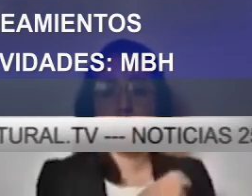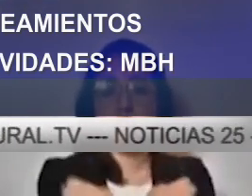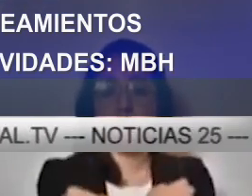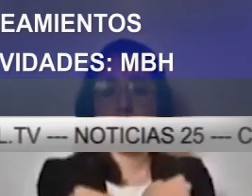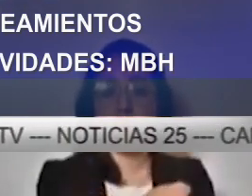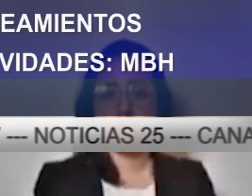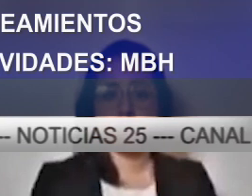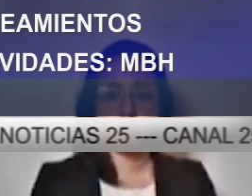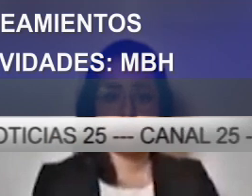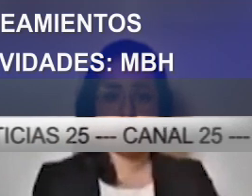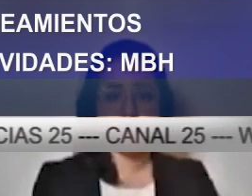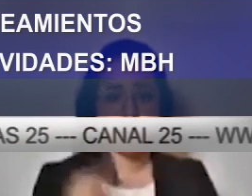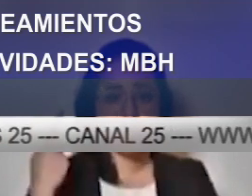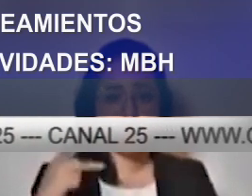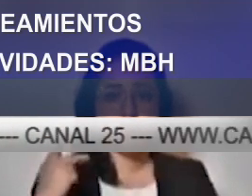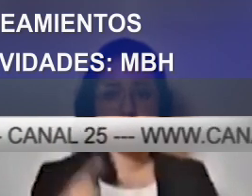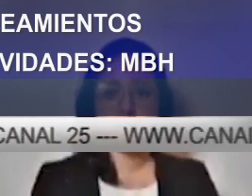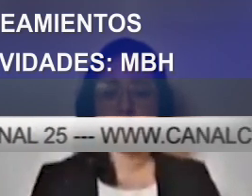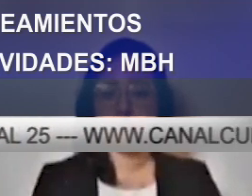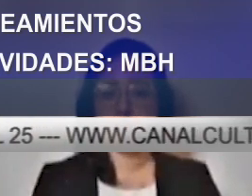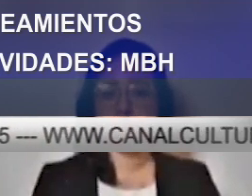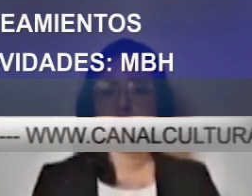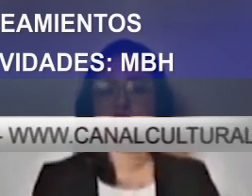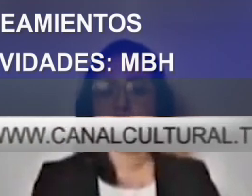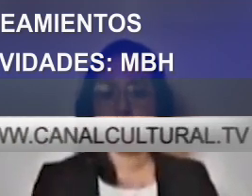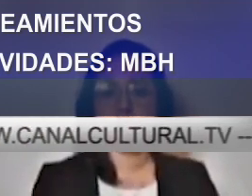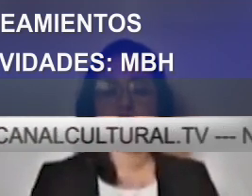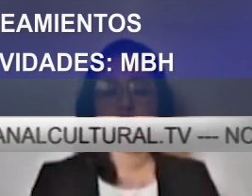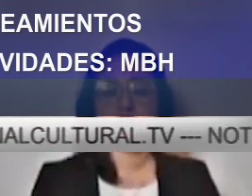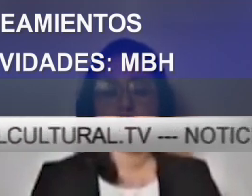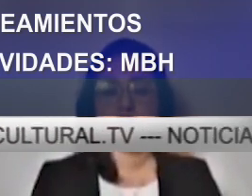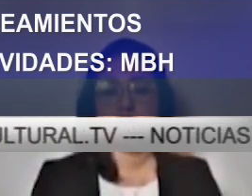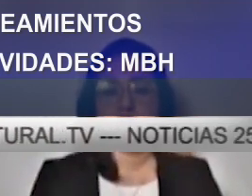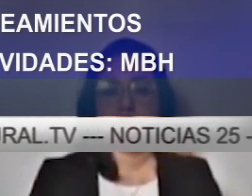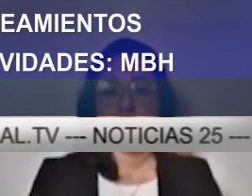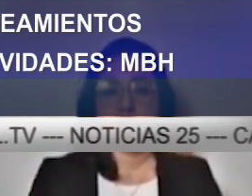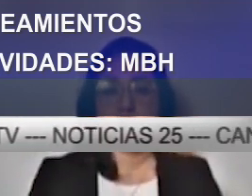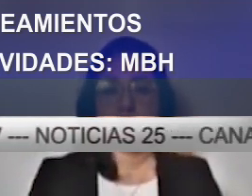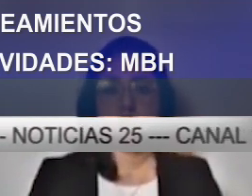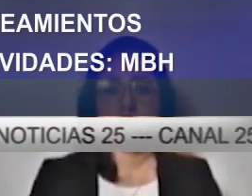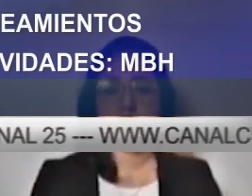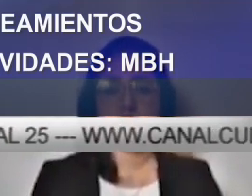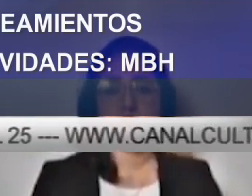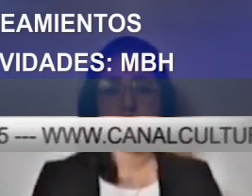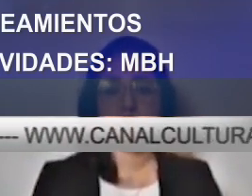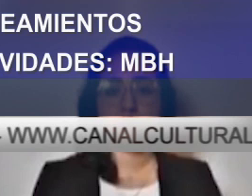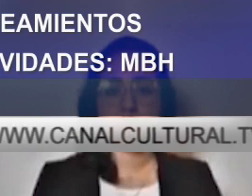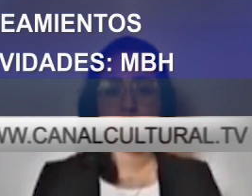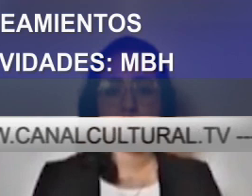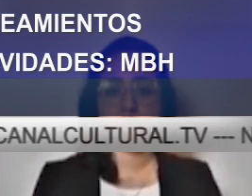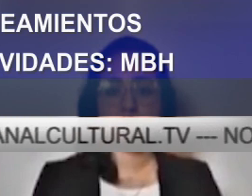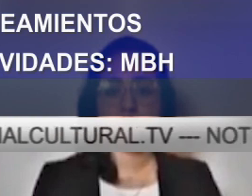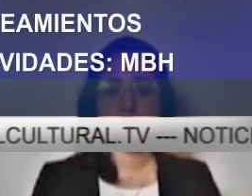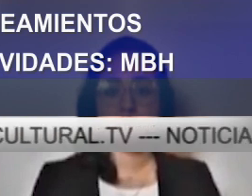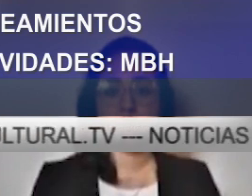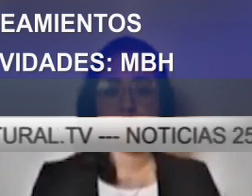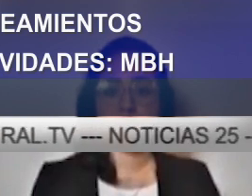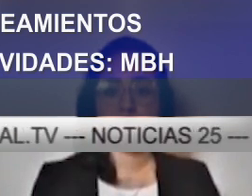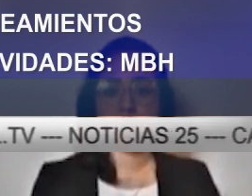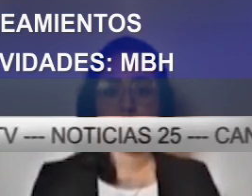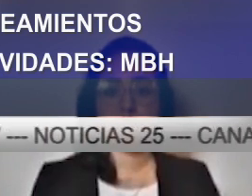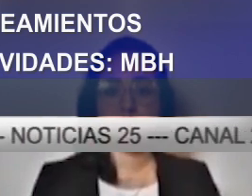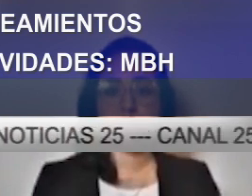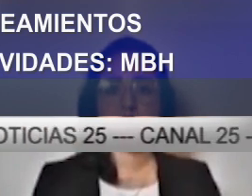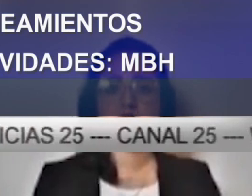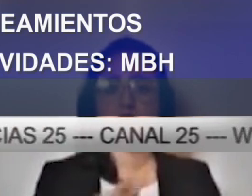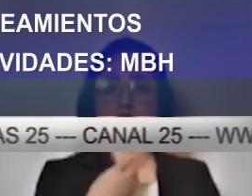sentido, Barbosa Huerta reiteró su llamado a la sociedad a tener un compromiso responsable y no desafiante a la enfermedad,